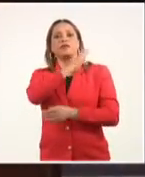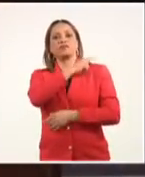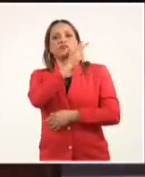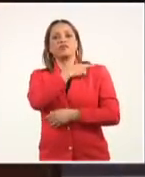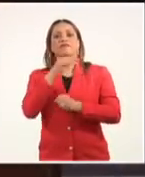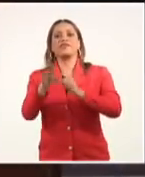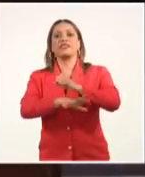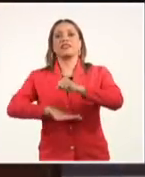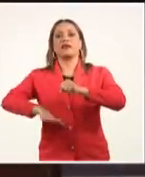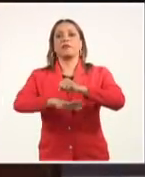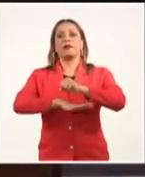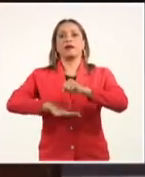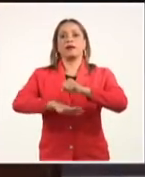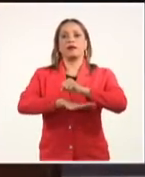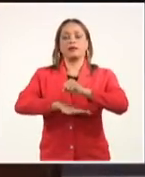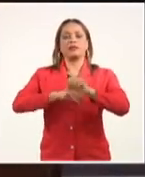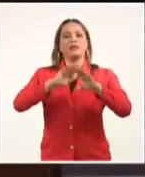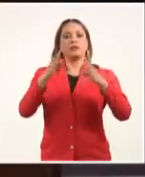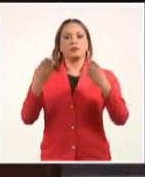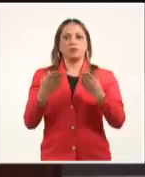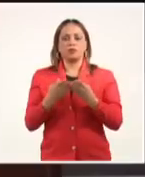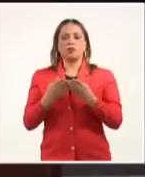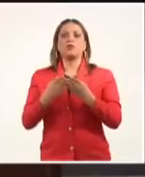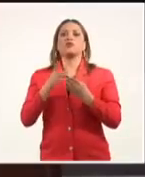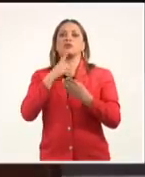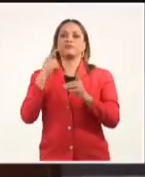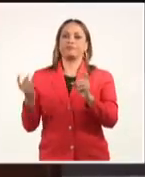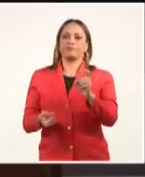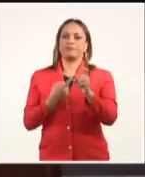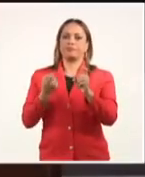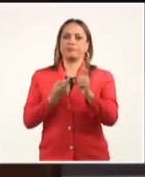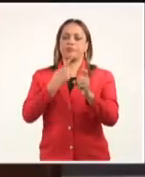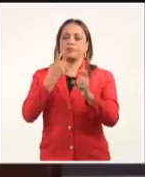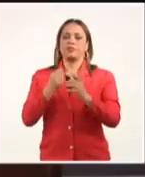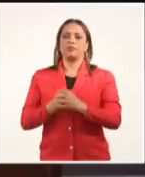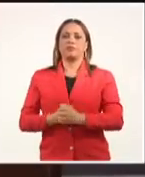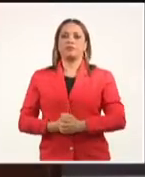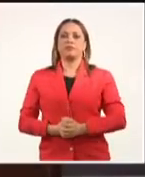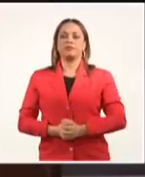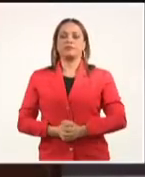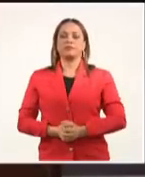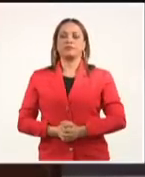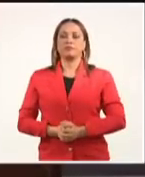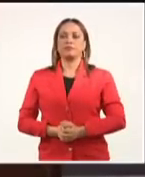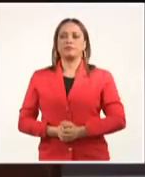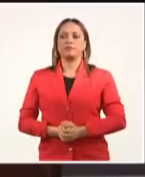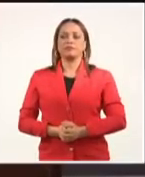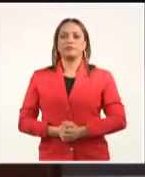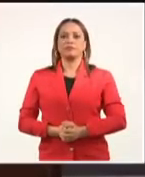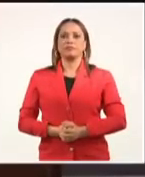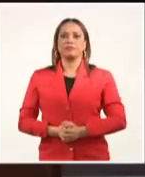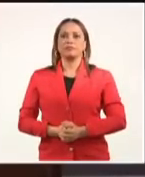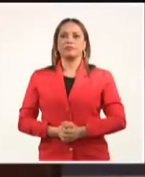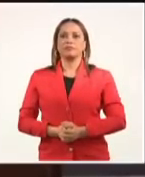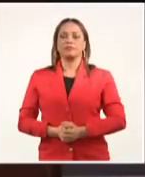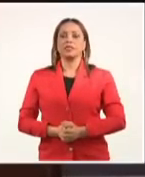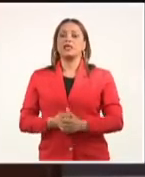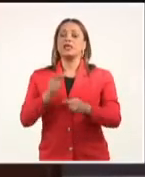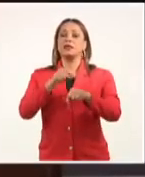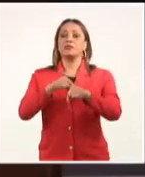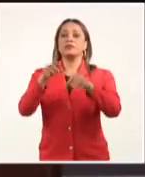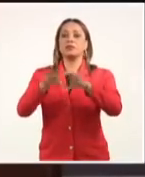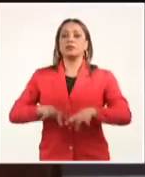base que están en la primera línea de combate. En circunstancias muy